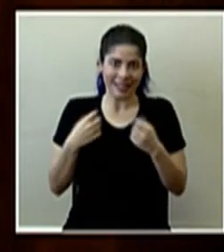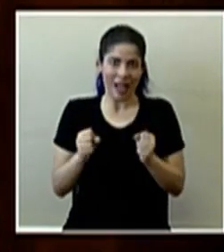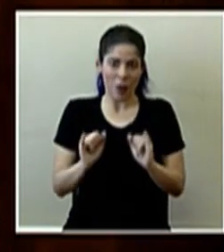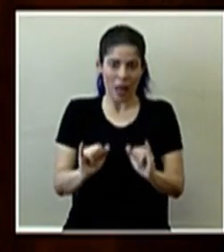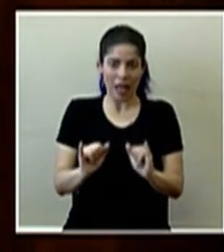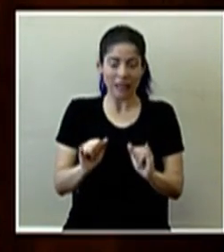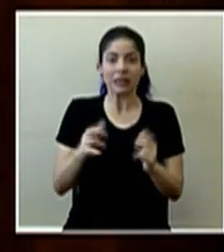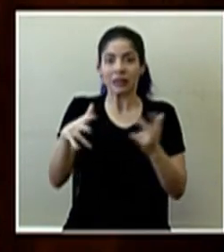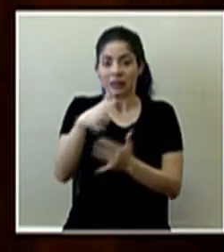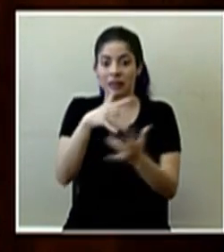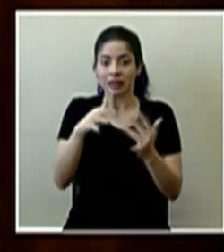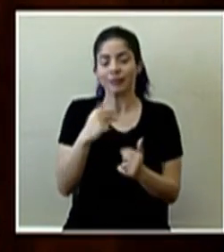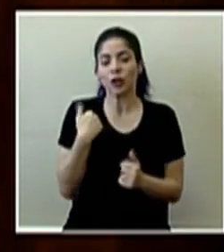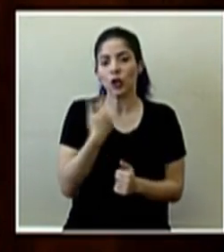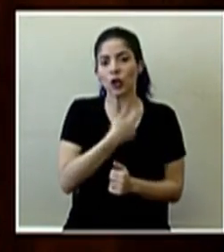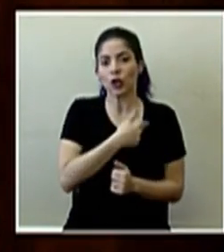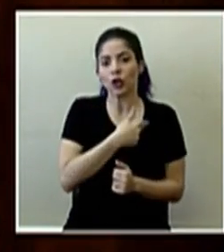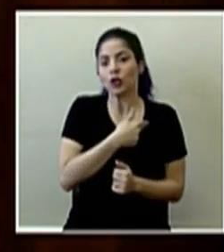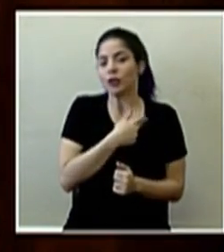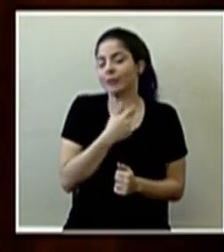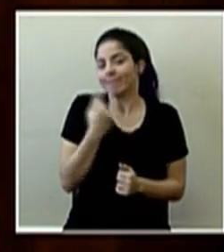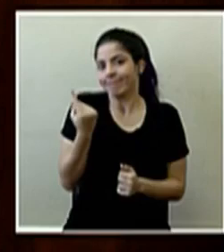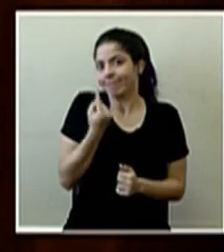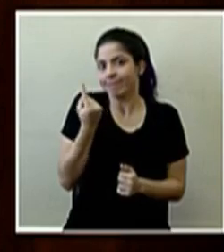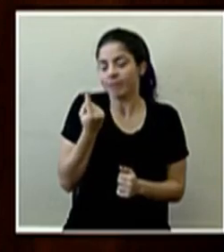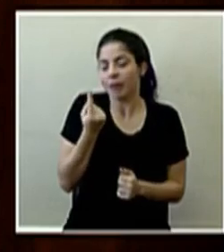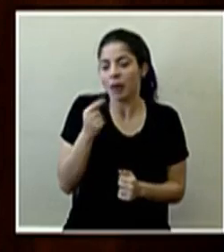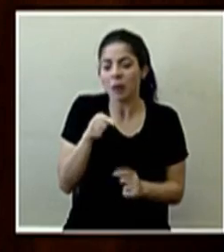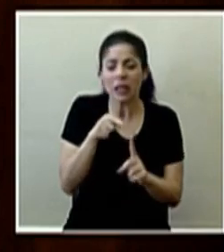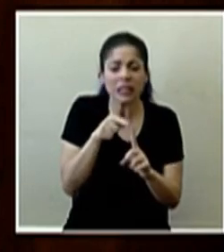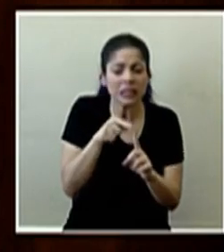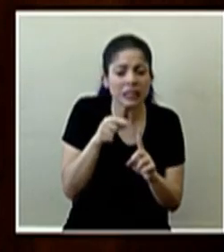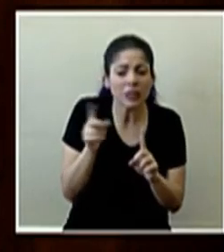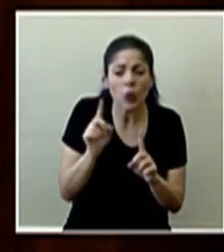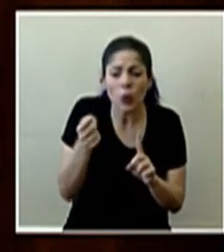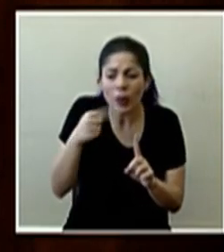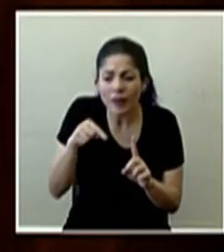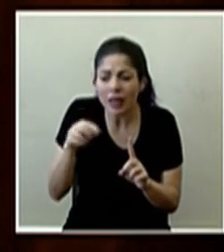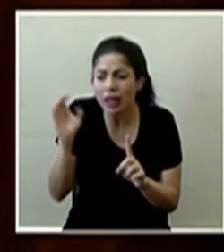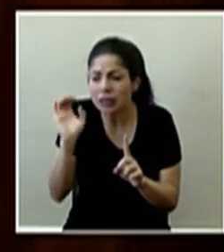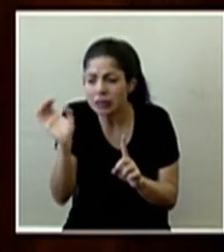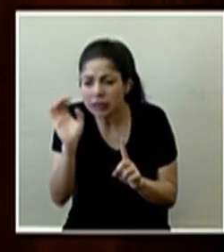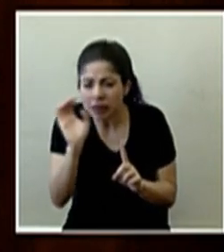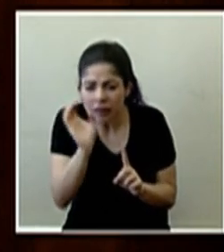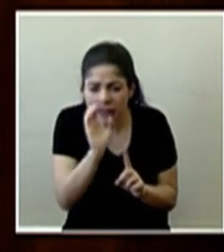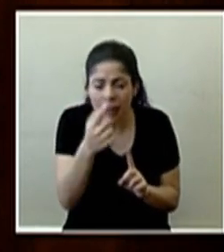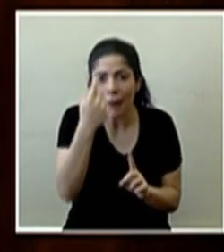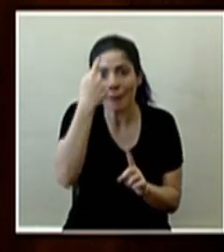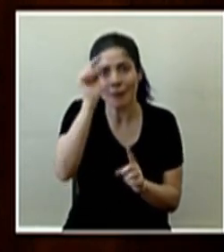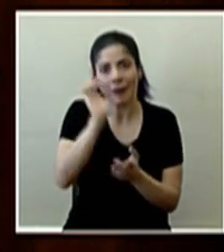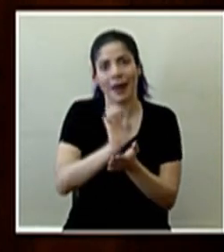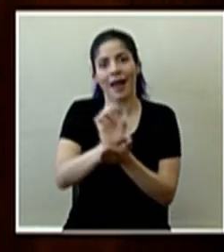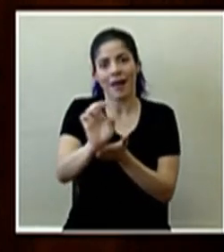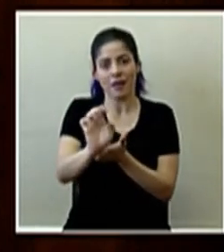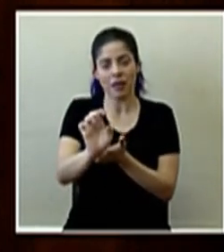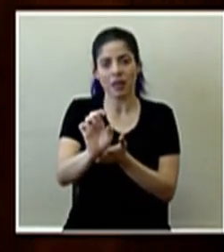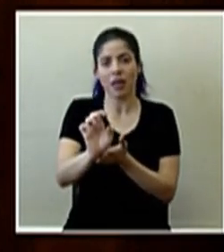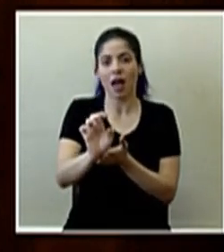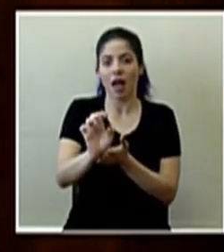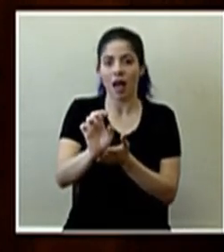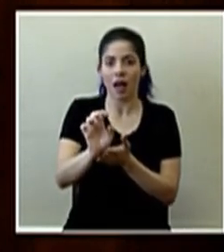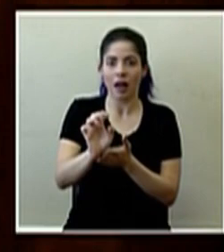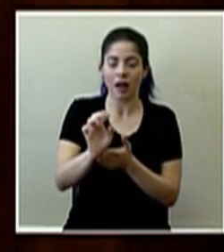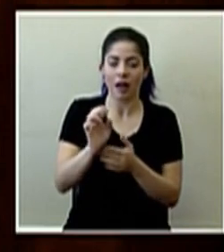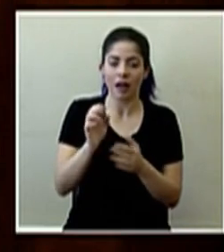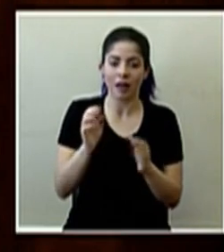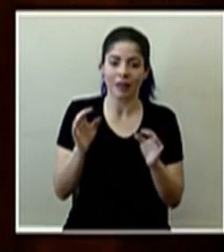y nosotros tenemos que en todo momento estar buscando los nexos para evitar las prácticas